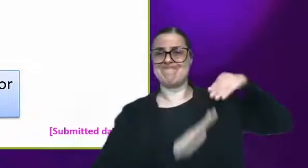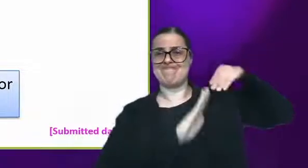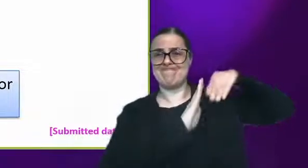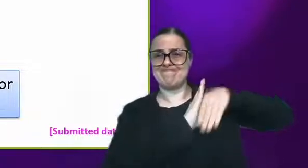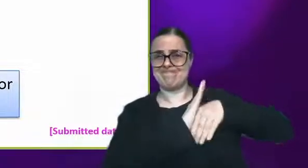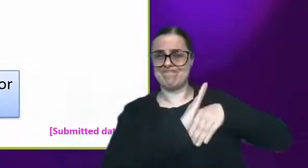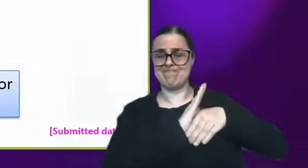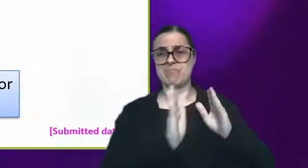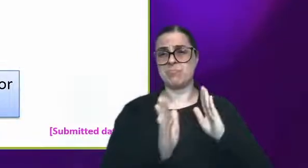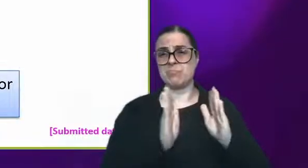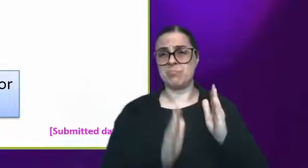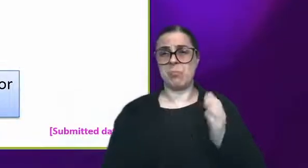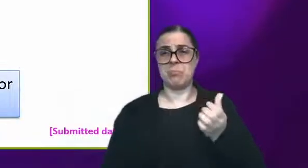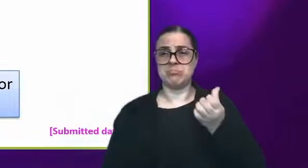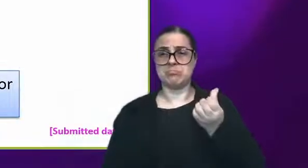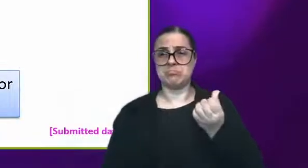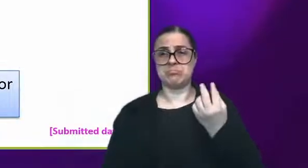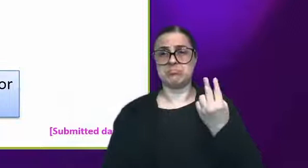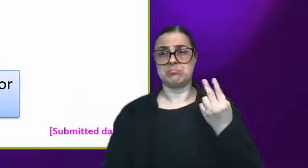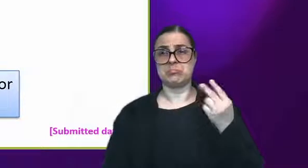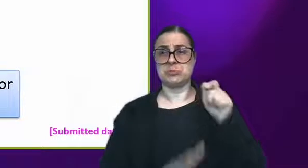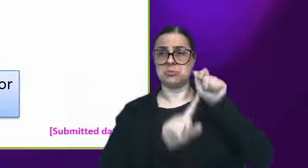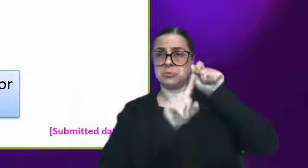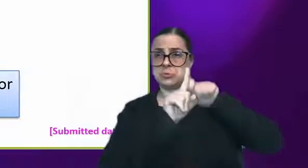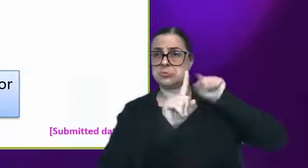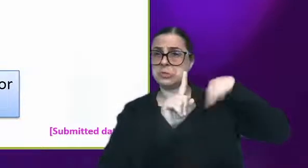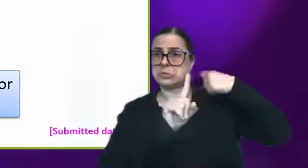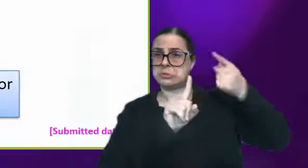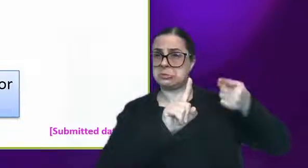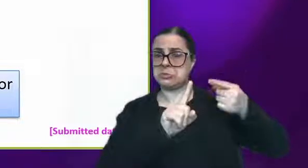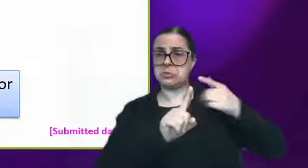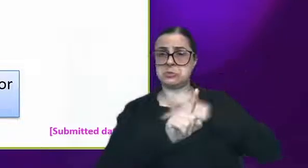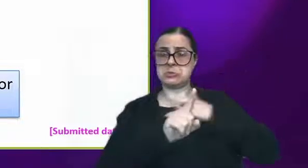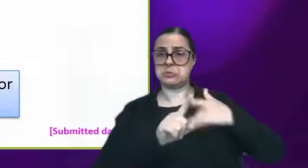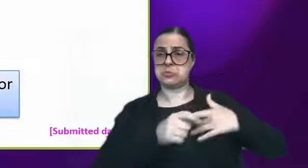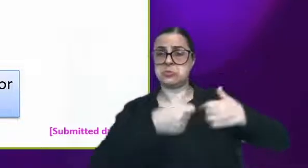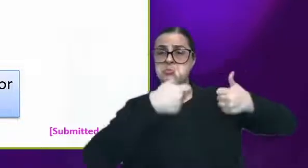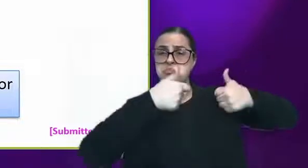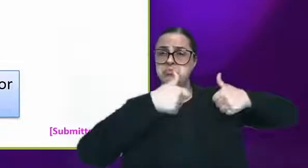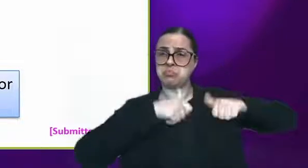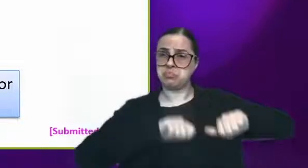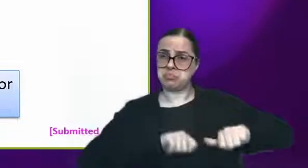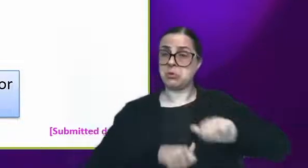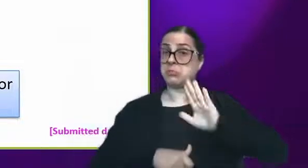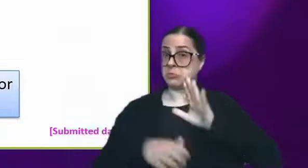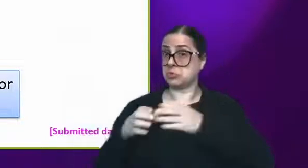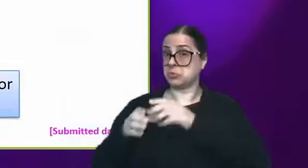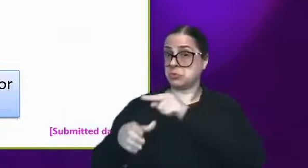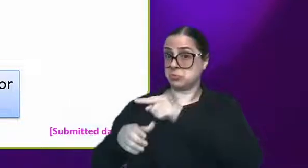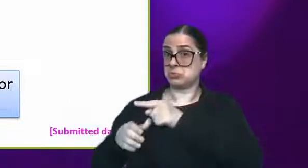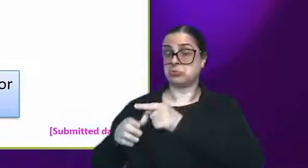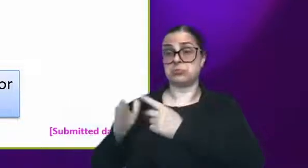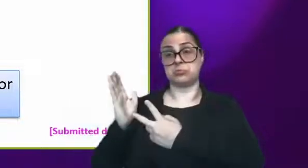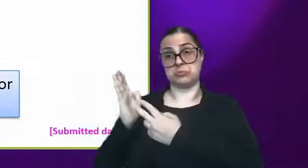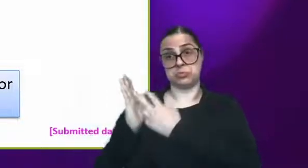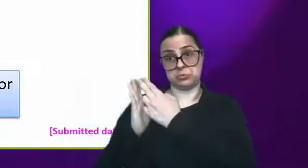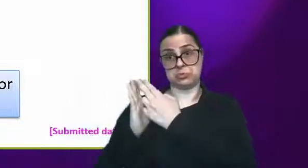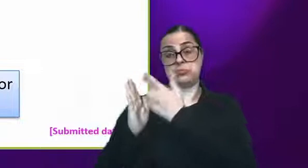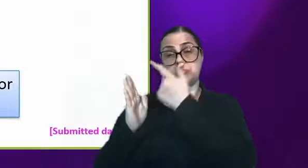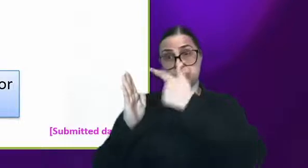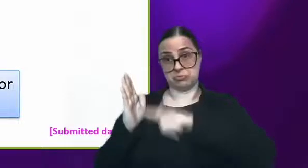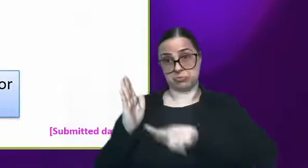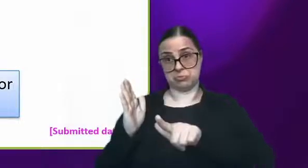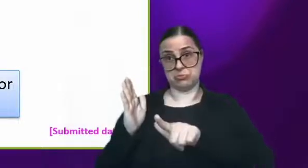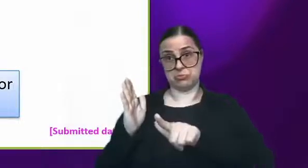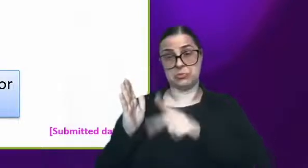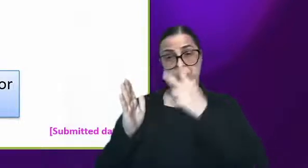la cirugía de tipo resectiva, donde recaen mucho más rápidamente. Y el dato interesante también es